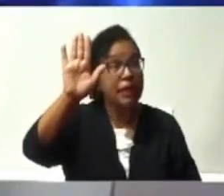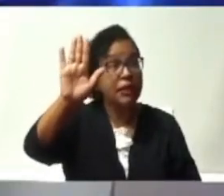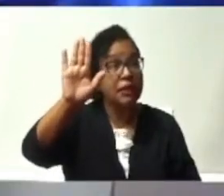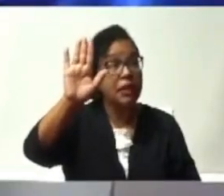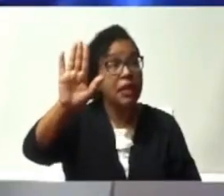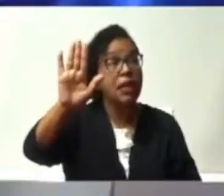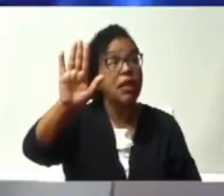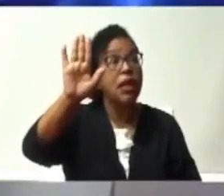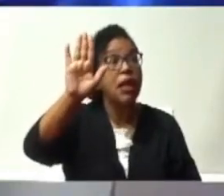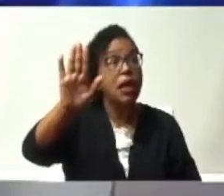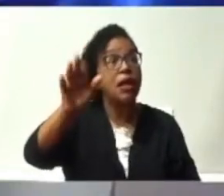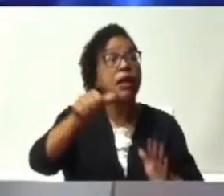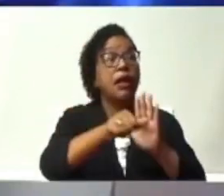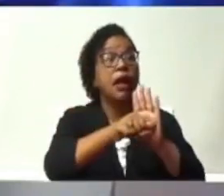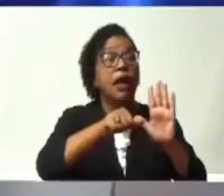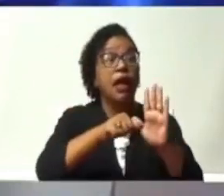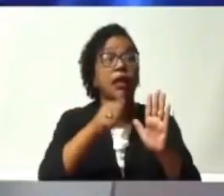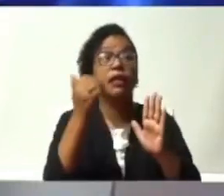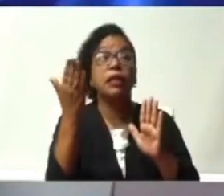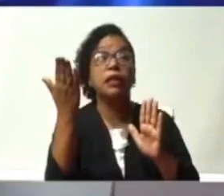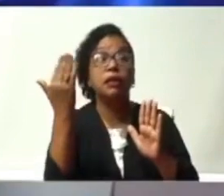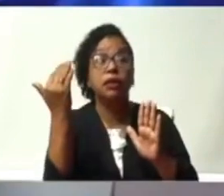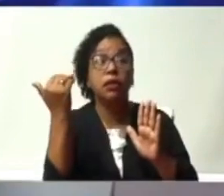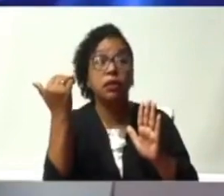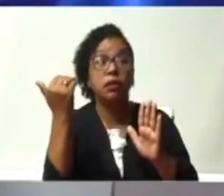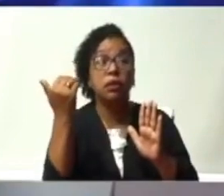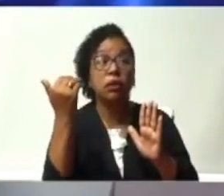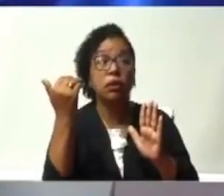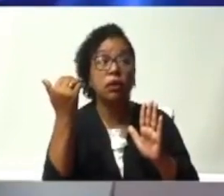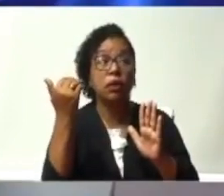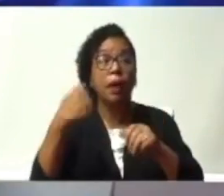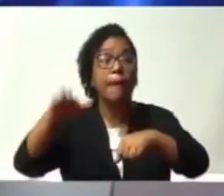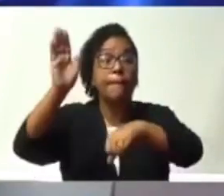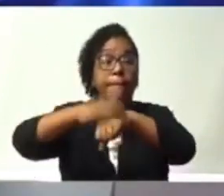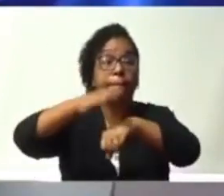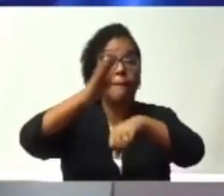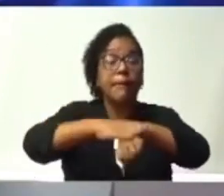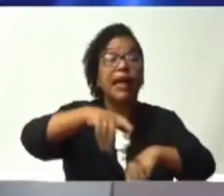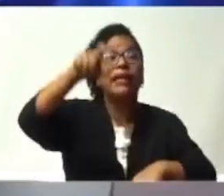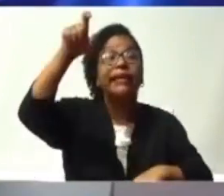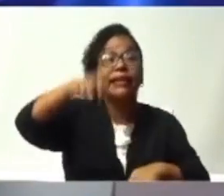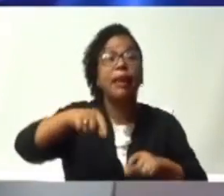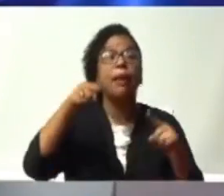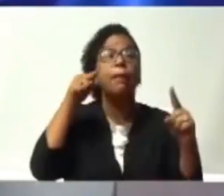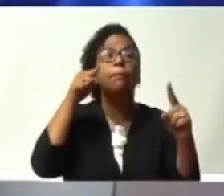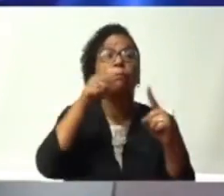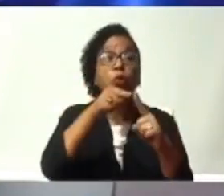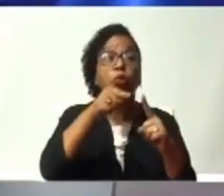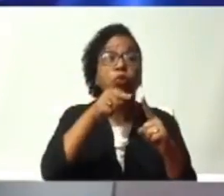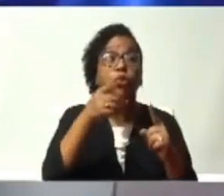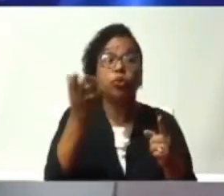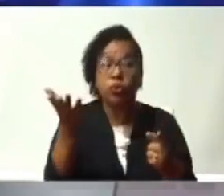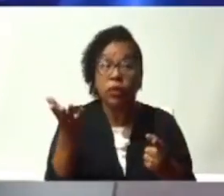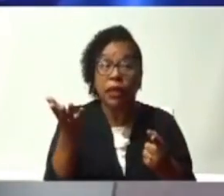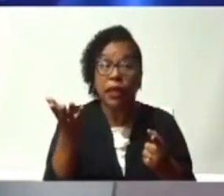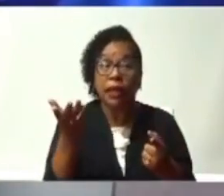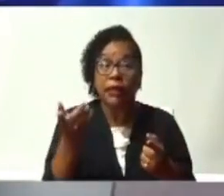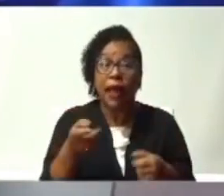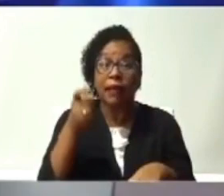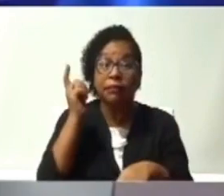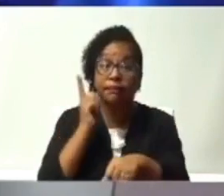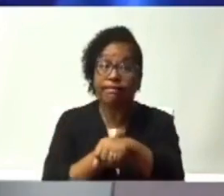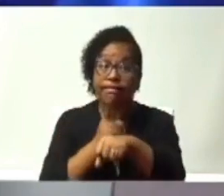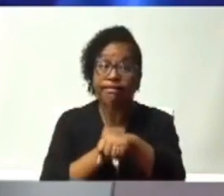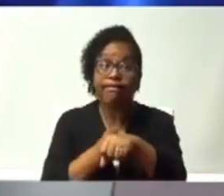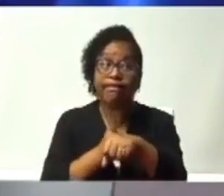Es que en el artículo 15 me manda a llamarlo al objeto. Sí. Entonces, estamos en un turno que usted le está corrigiendo incluso al